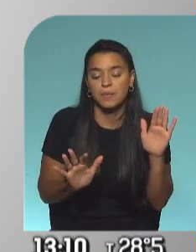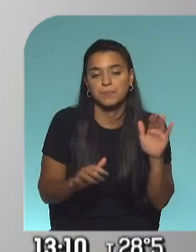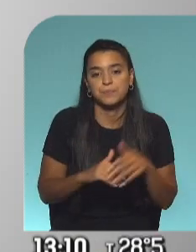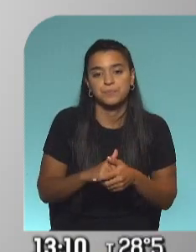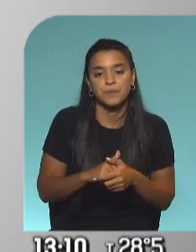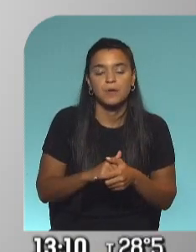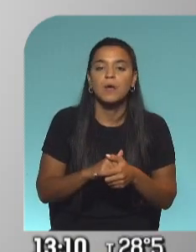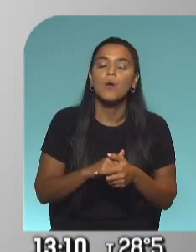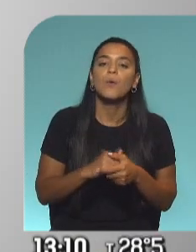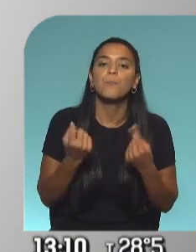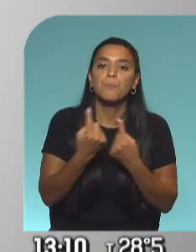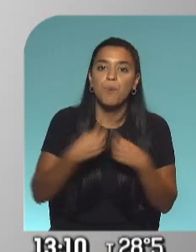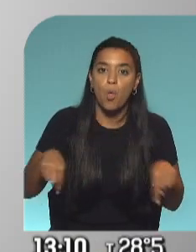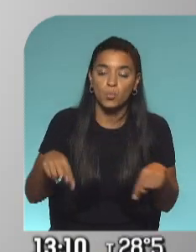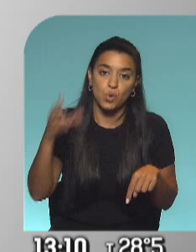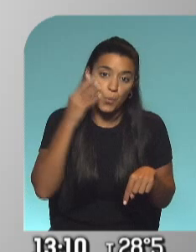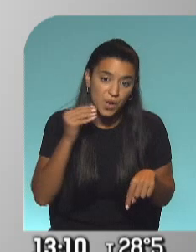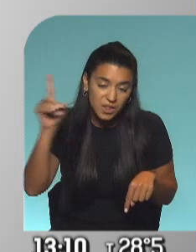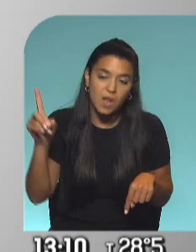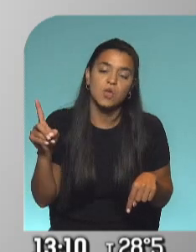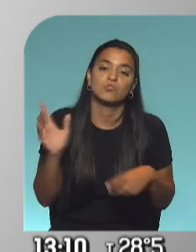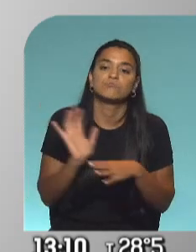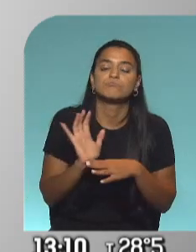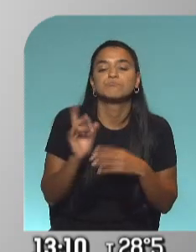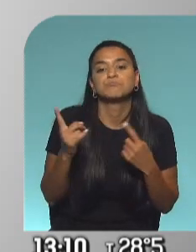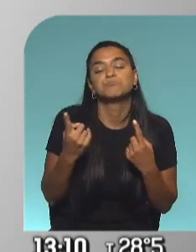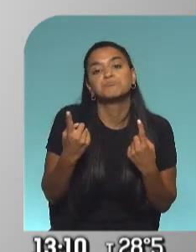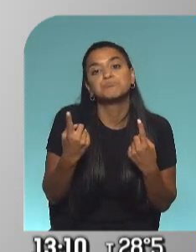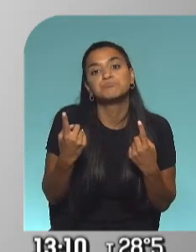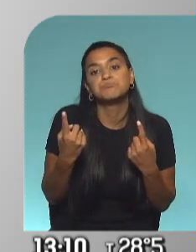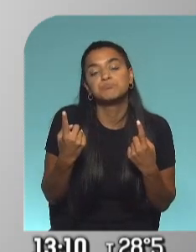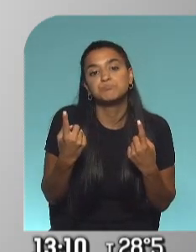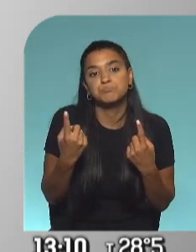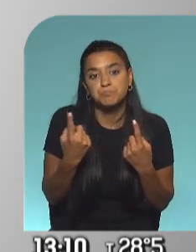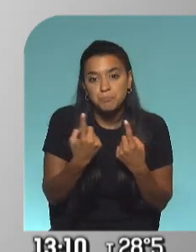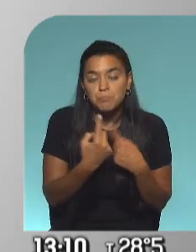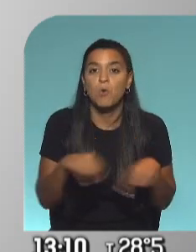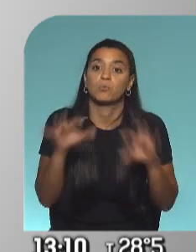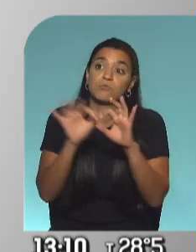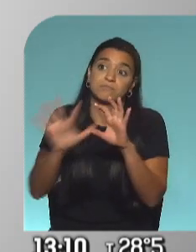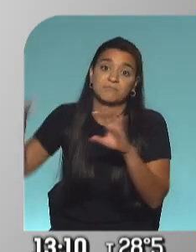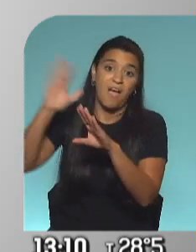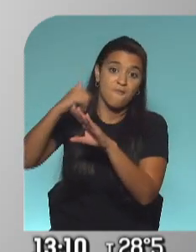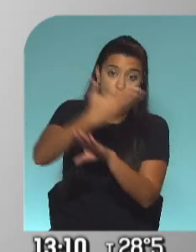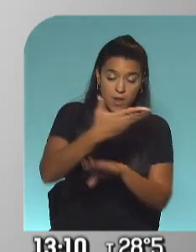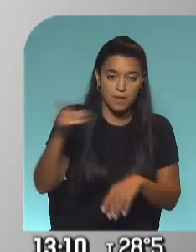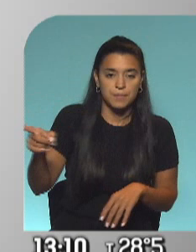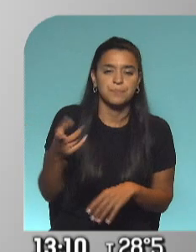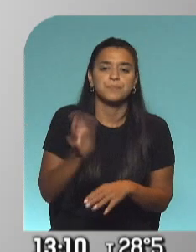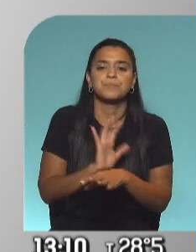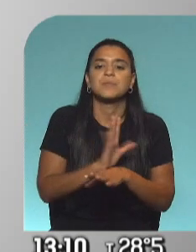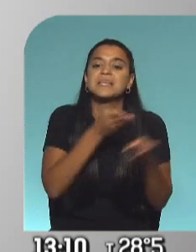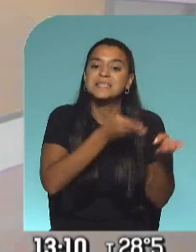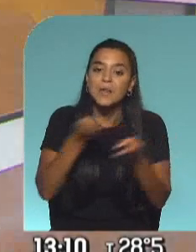los productos británicos como productos de extra Unión Europea. Sí. No cubre al sector